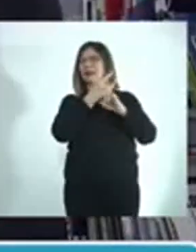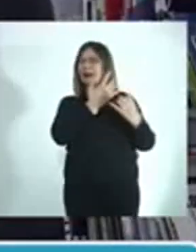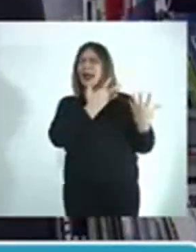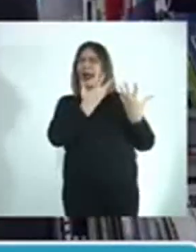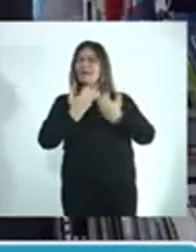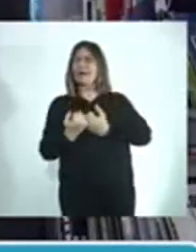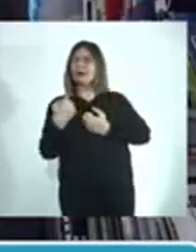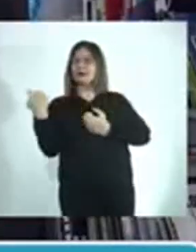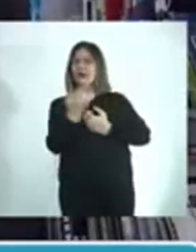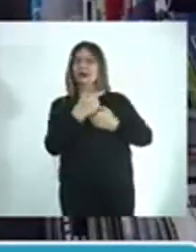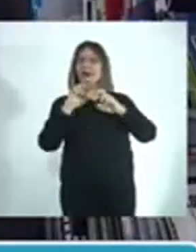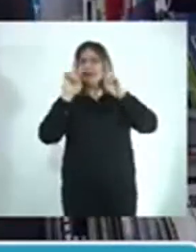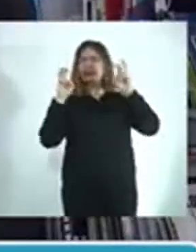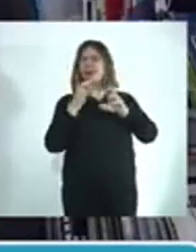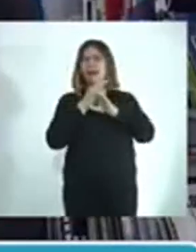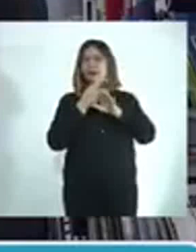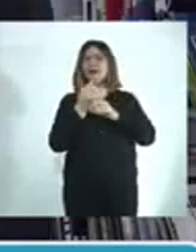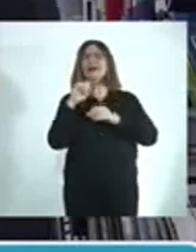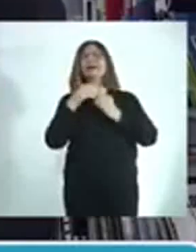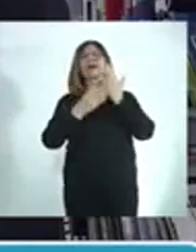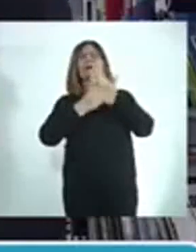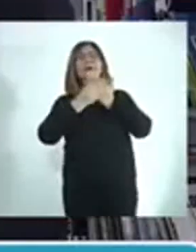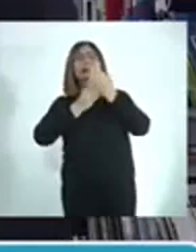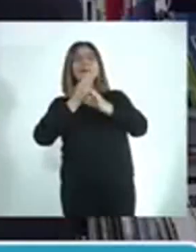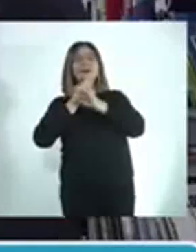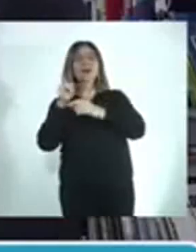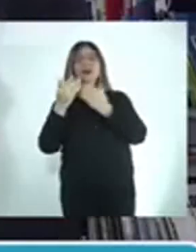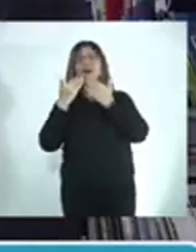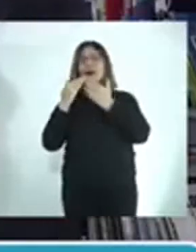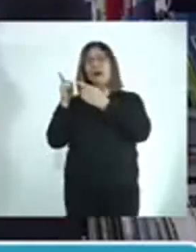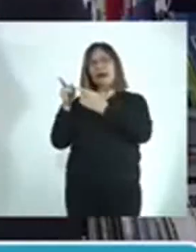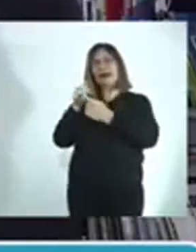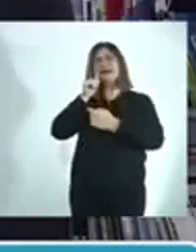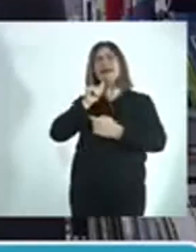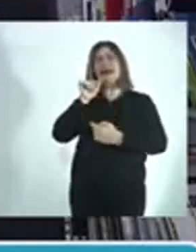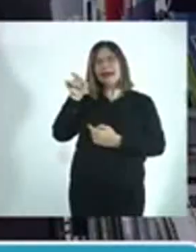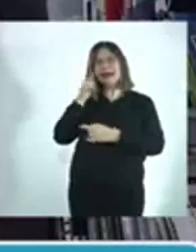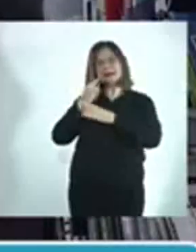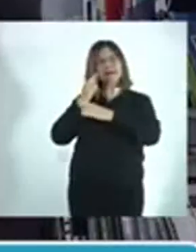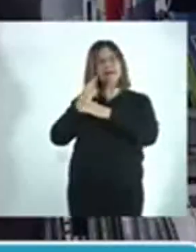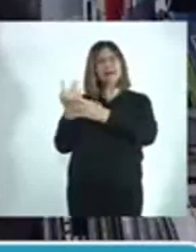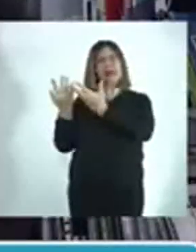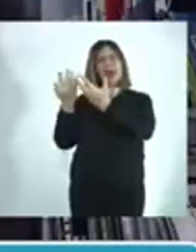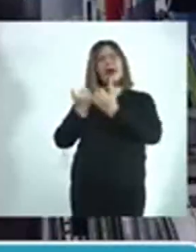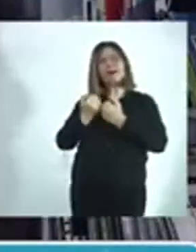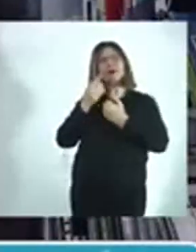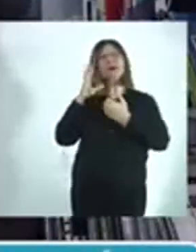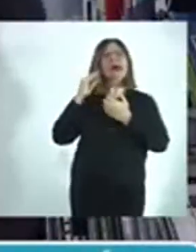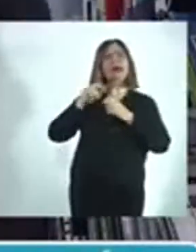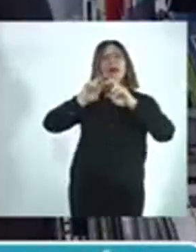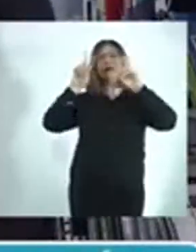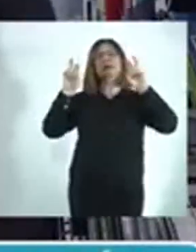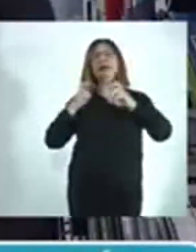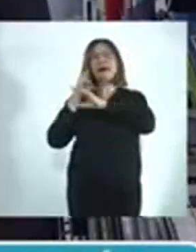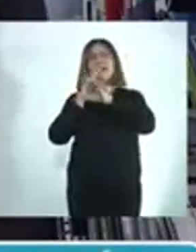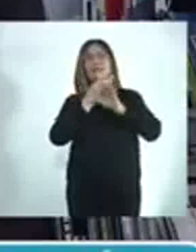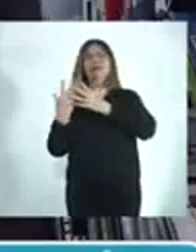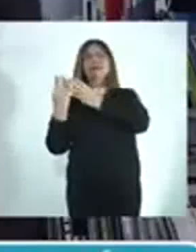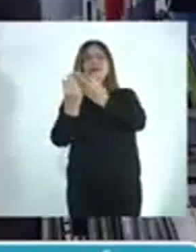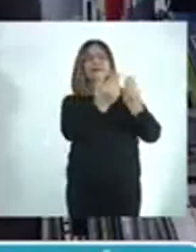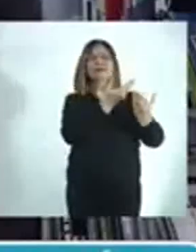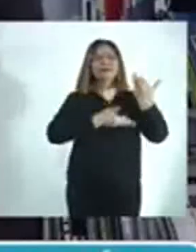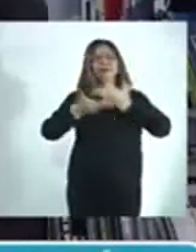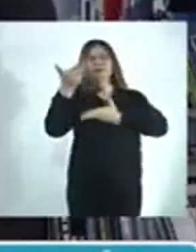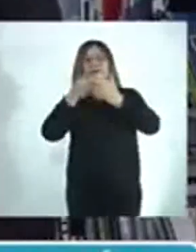educación, y por supuesto al doctor Juan Pablo Lismayer, el ministro de Educación, que está siempre al pie del cañón para la educación, para